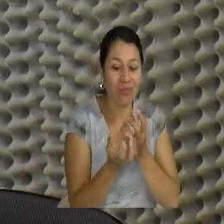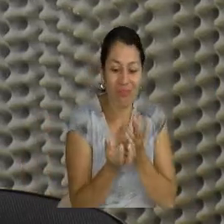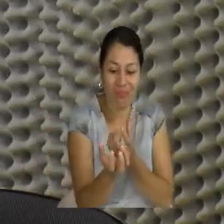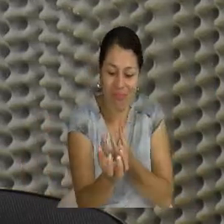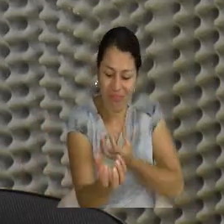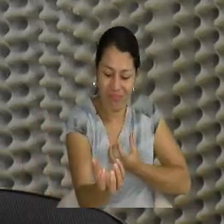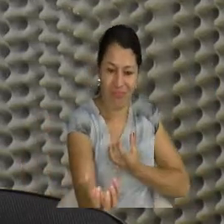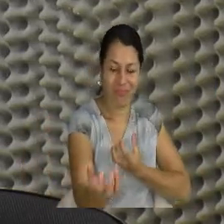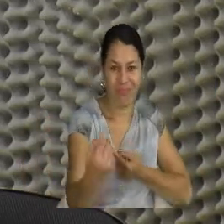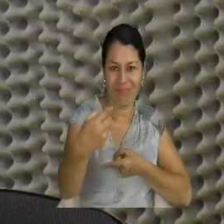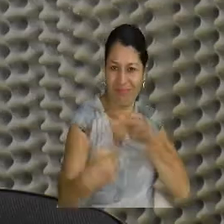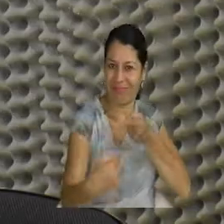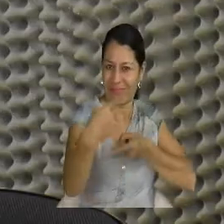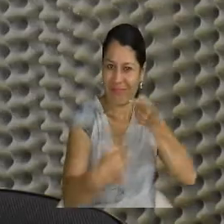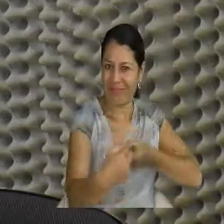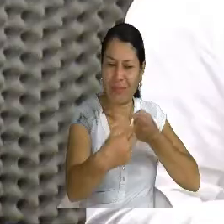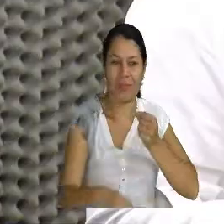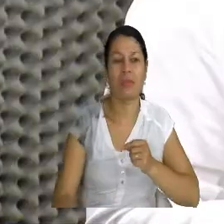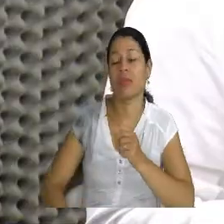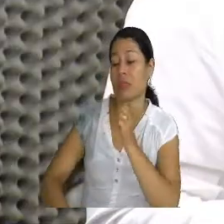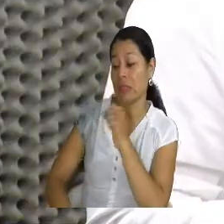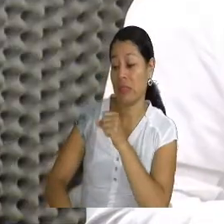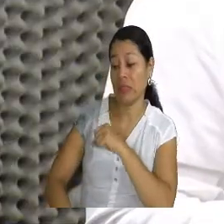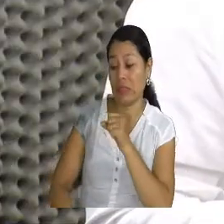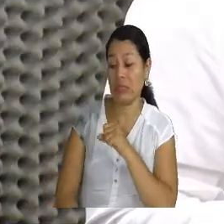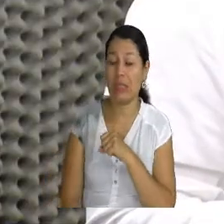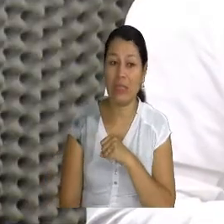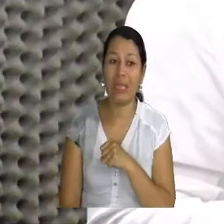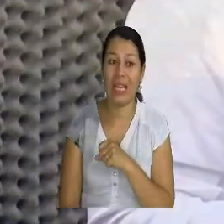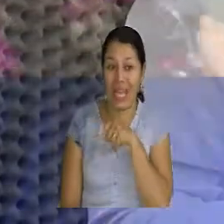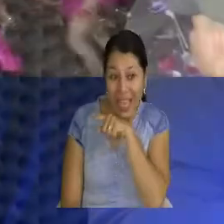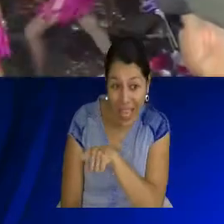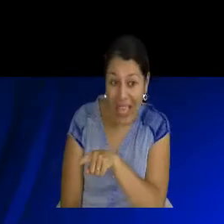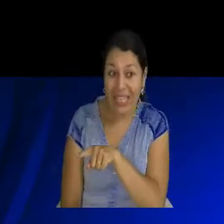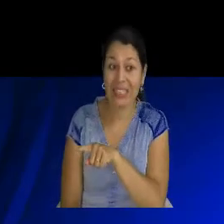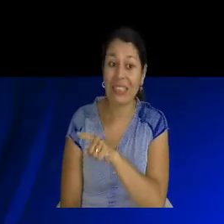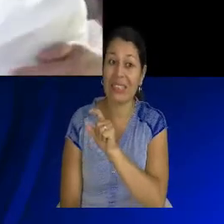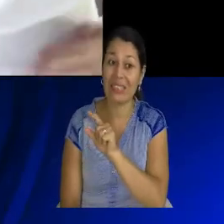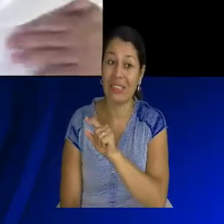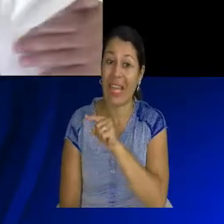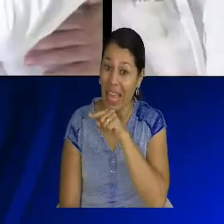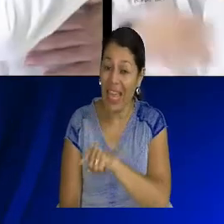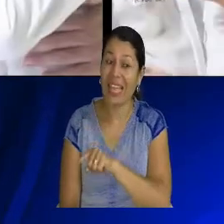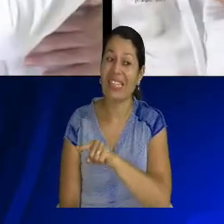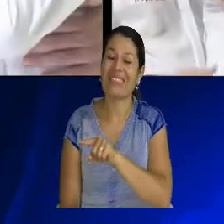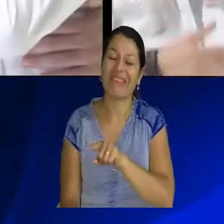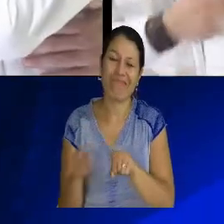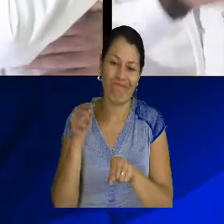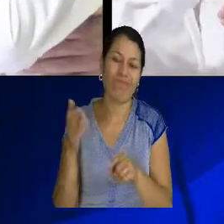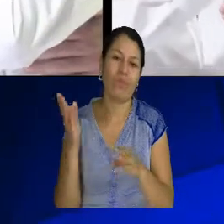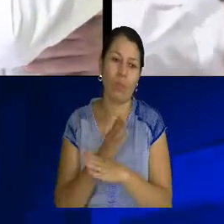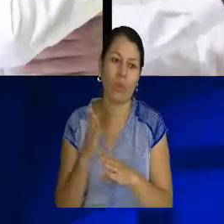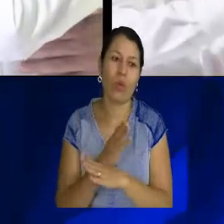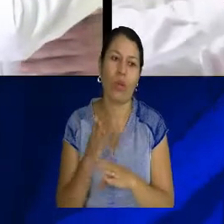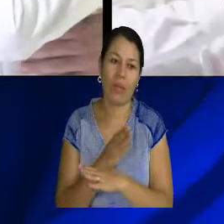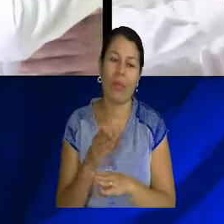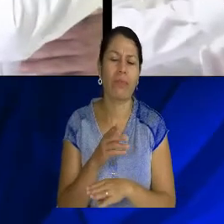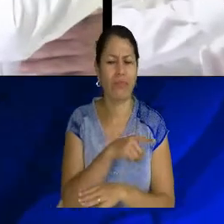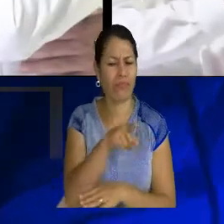Sí, precisamente ese es uno de los principales problemas que tenemos. Ustedes recordarán